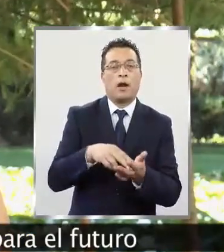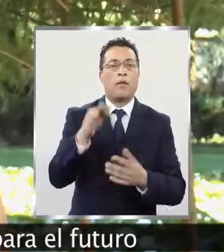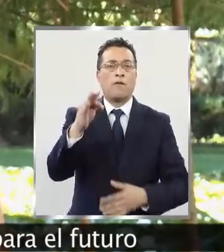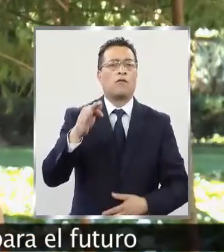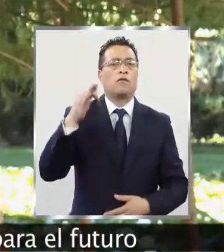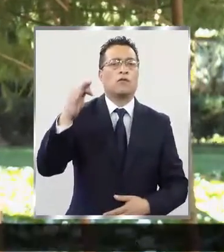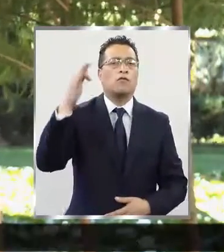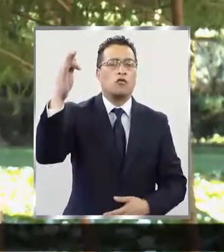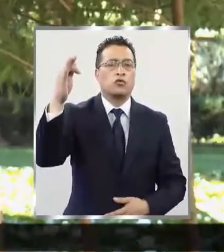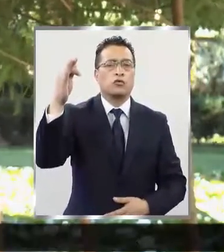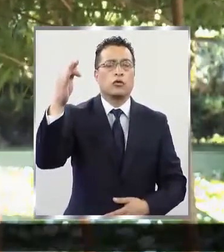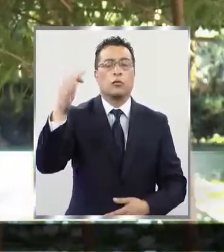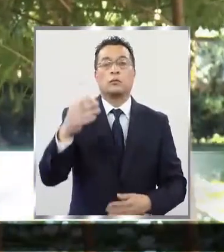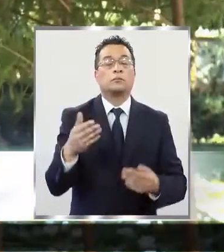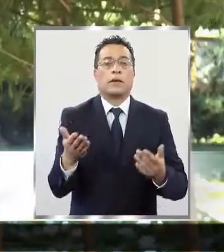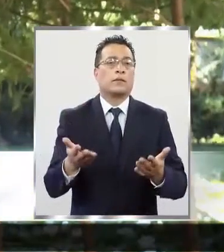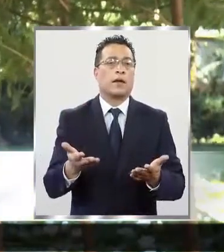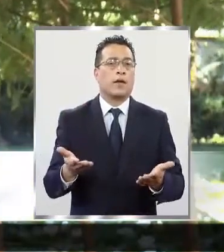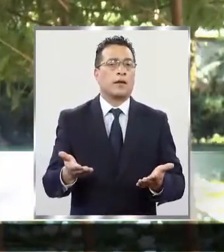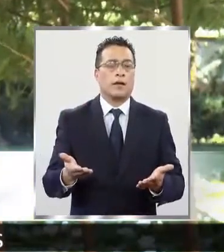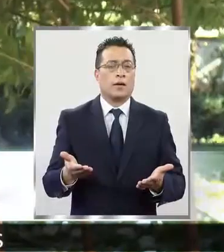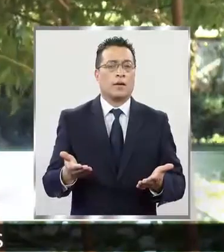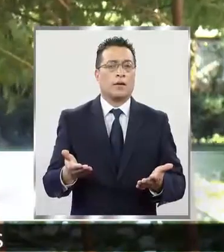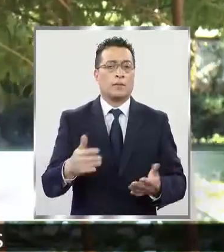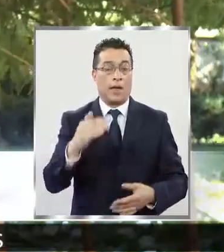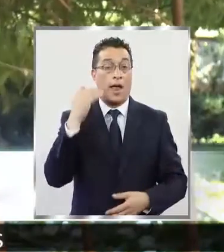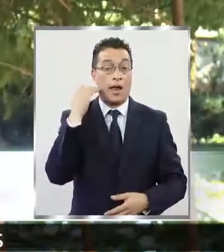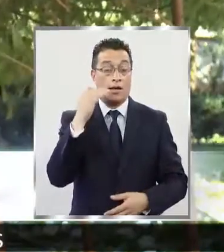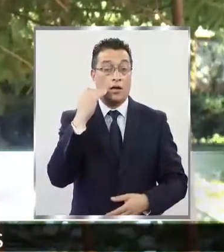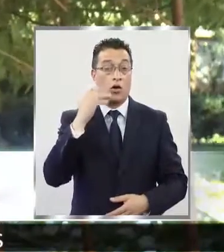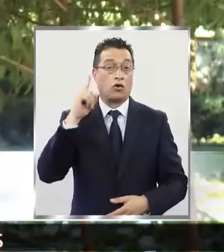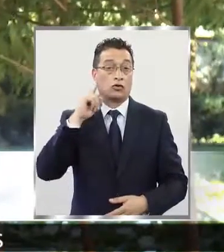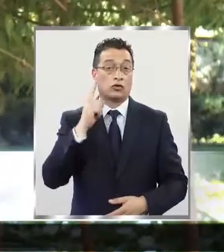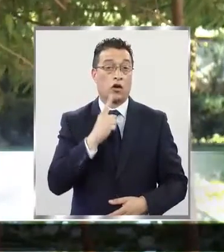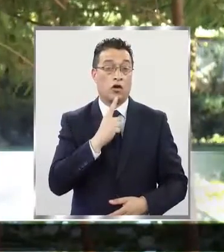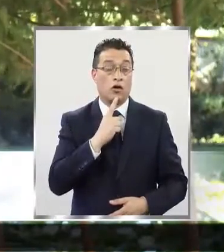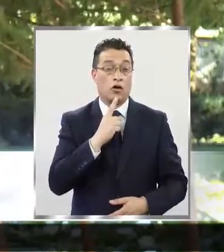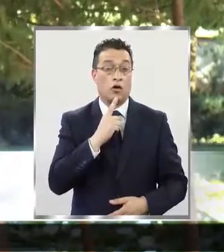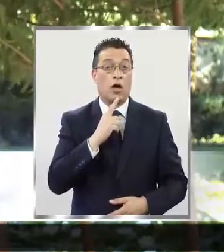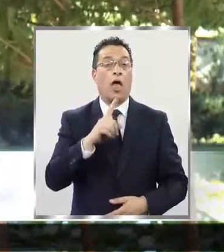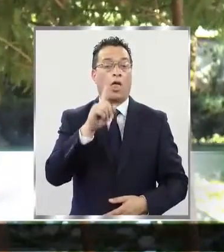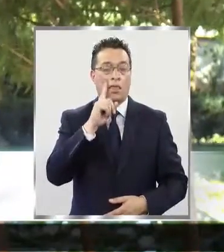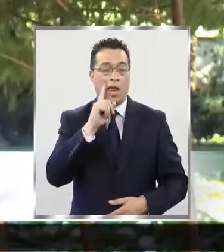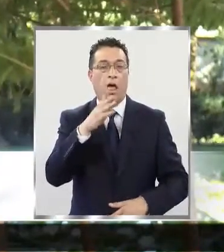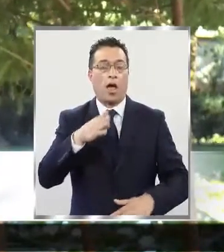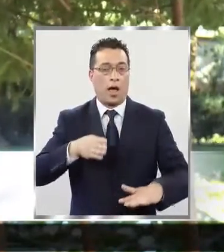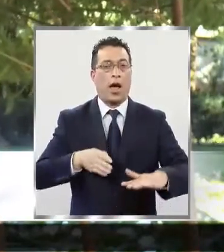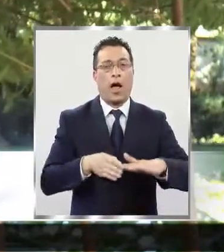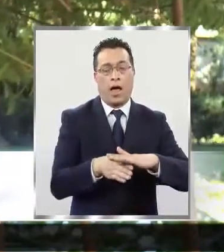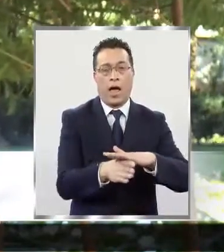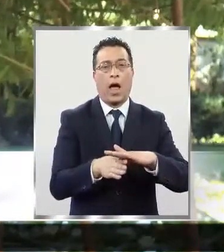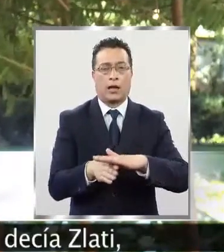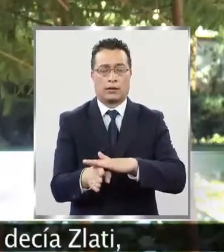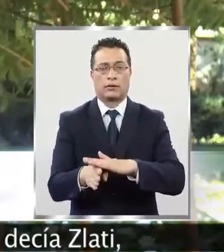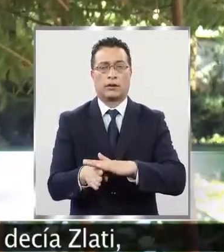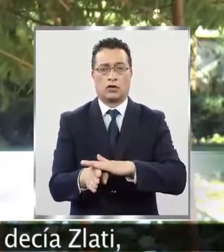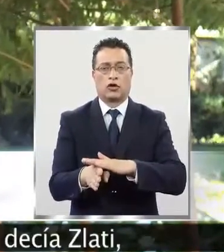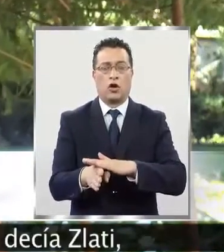futuro es que los niños sordos tengan acceso a